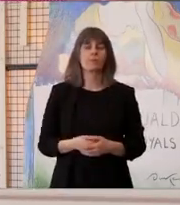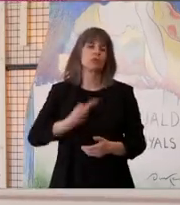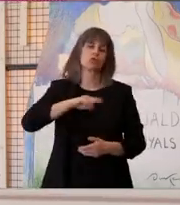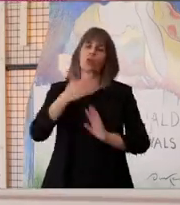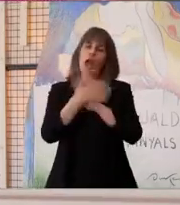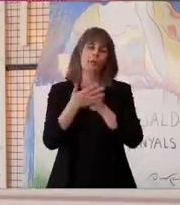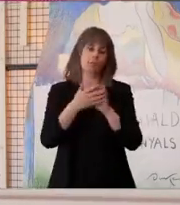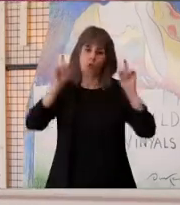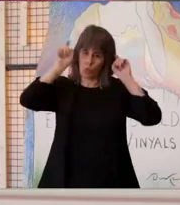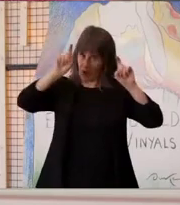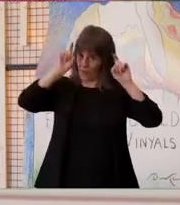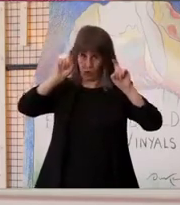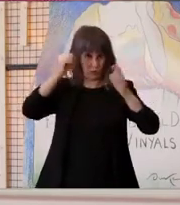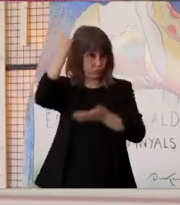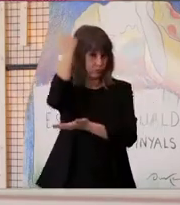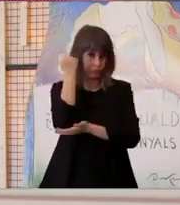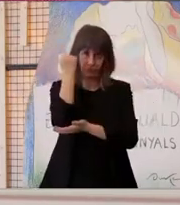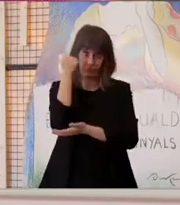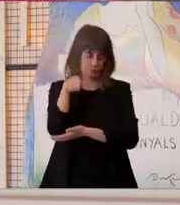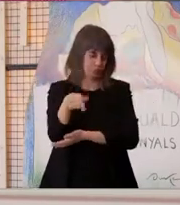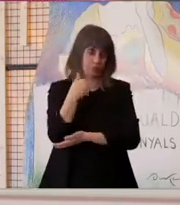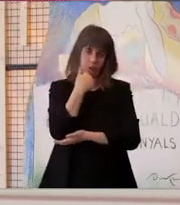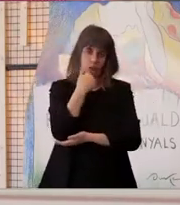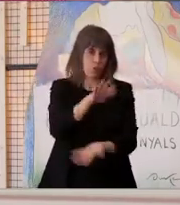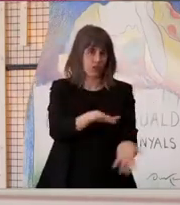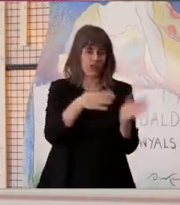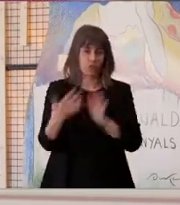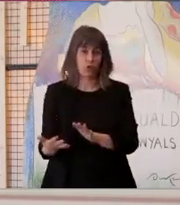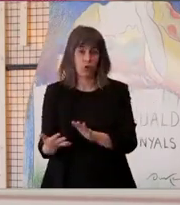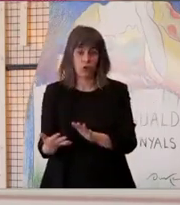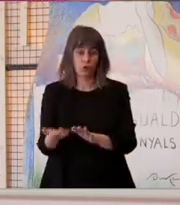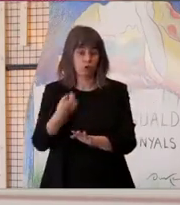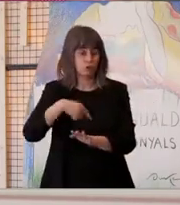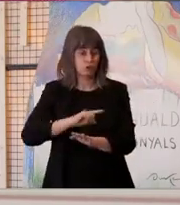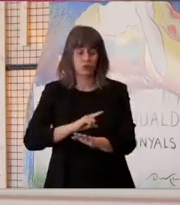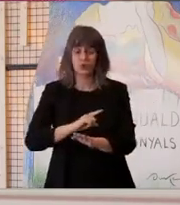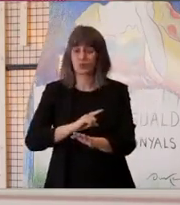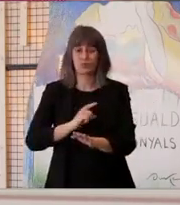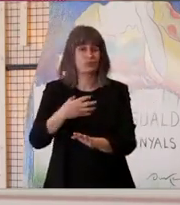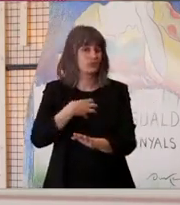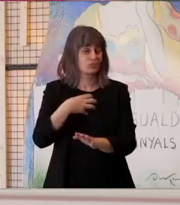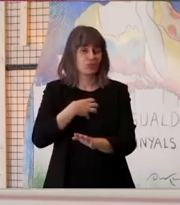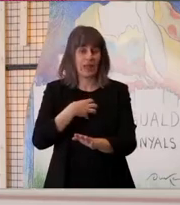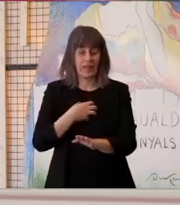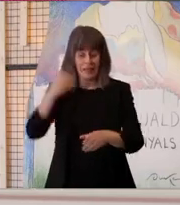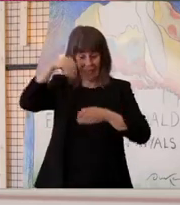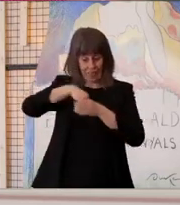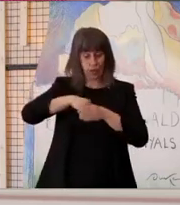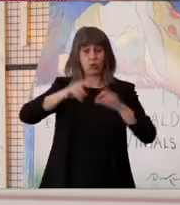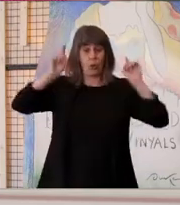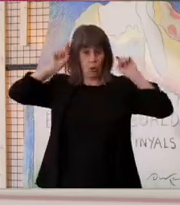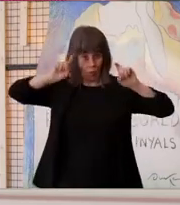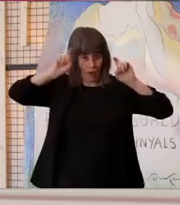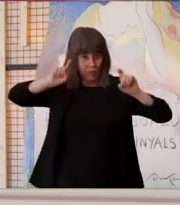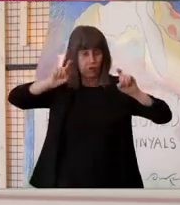de la educación como un elemento muy transformador no hemos sido capaces de que desde la educación desde el